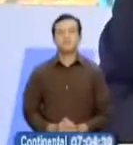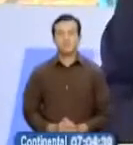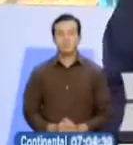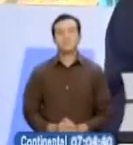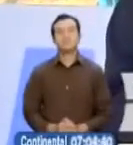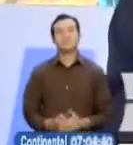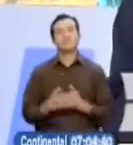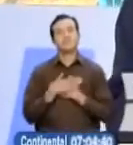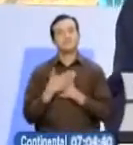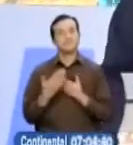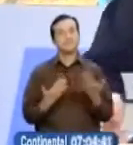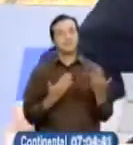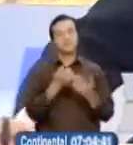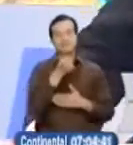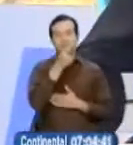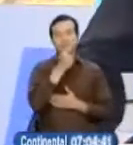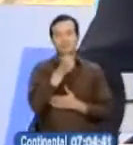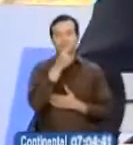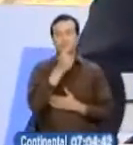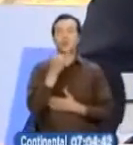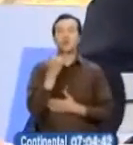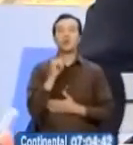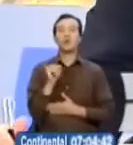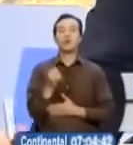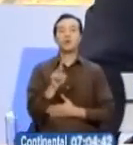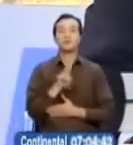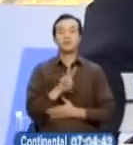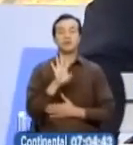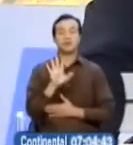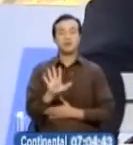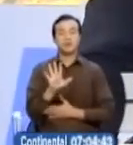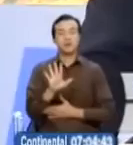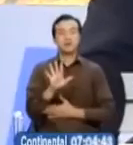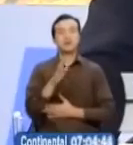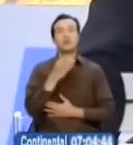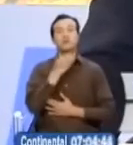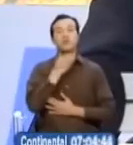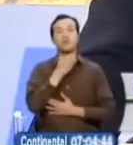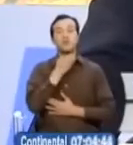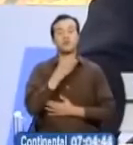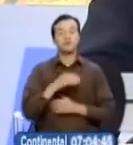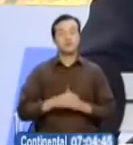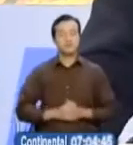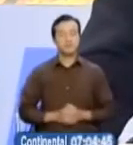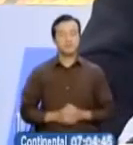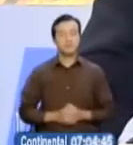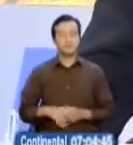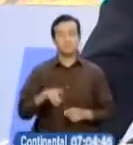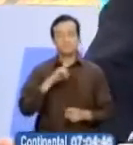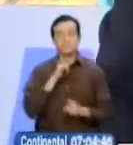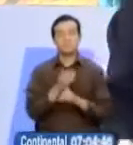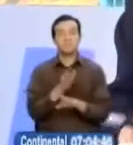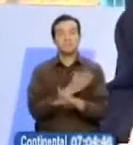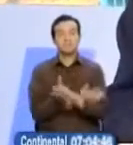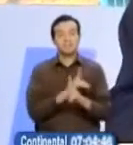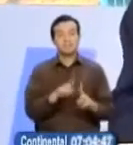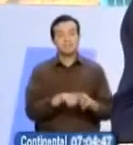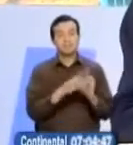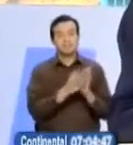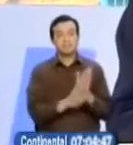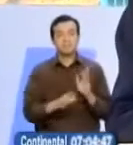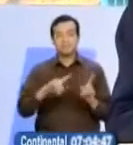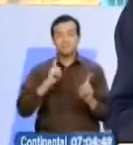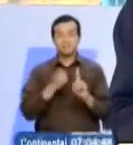Bienvenidos, amigos televidentes, a Pensamiento Crítico en este jueves 25 de agosto. Y por cierto, antes de iniciar con nuestra